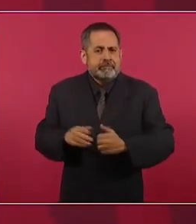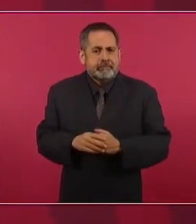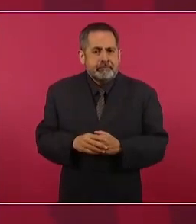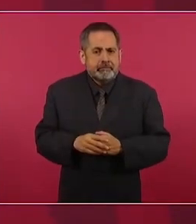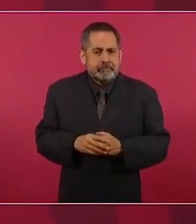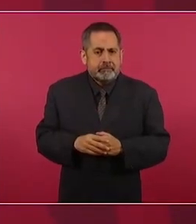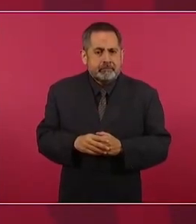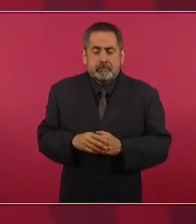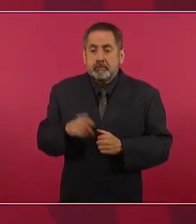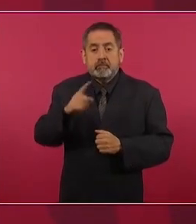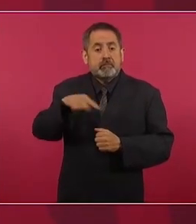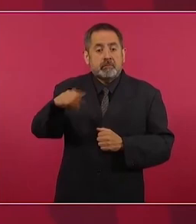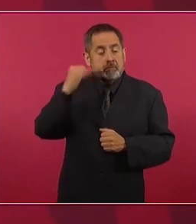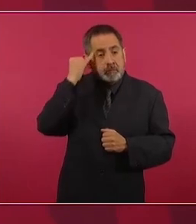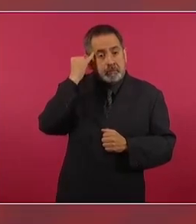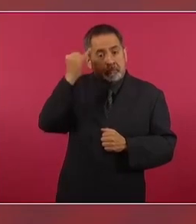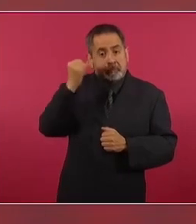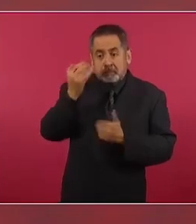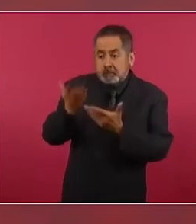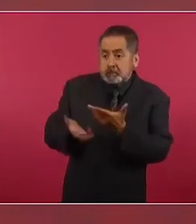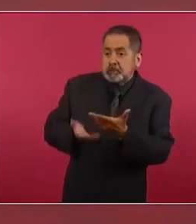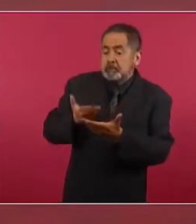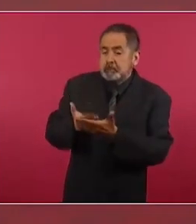están planteando